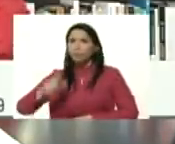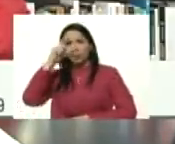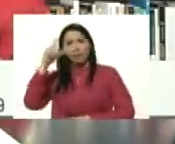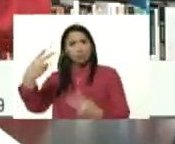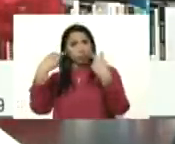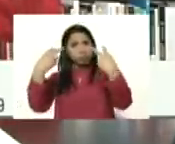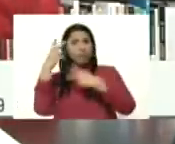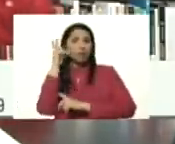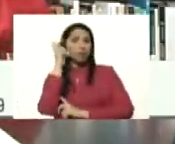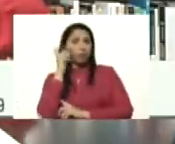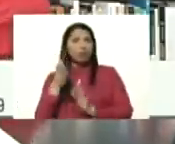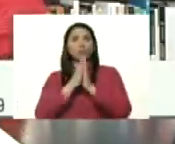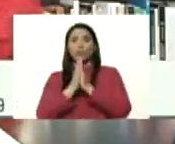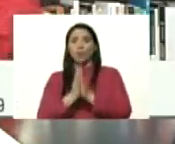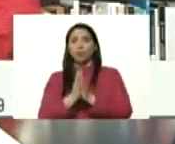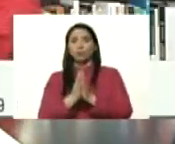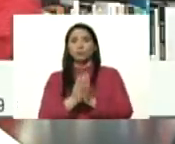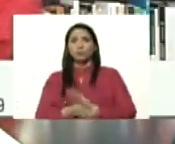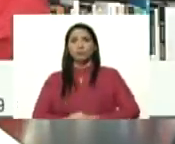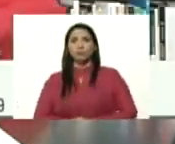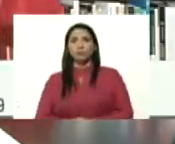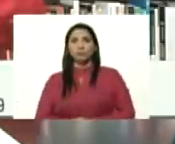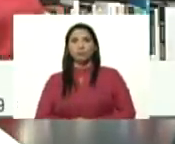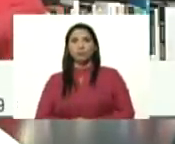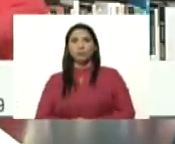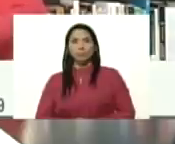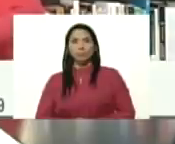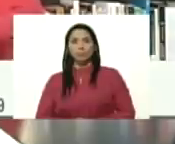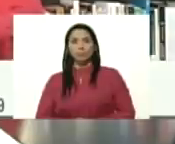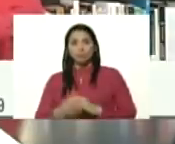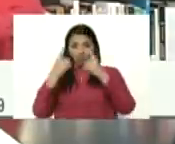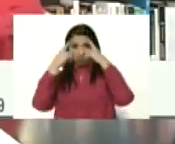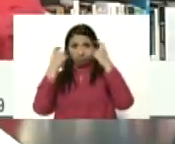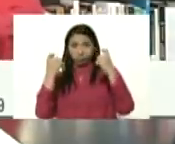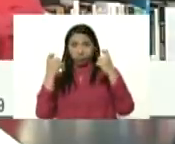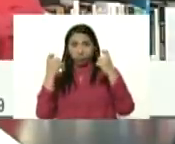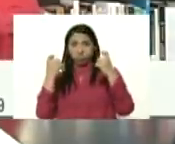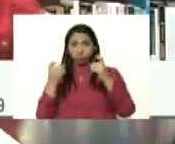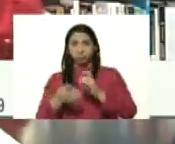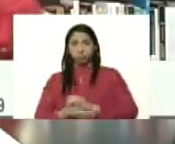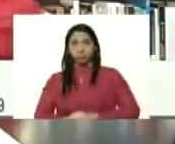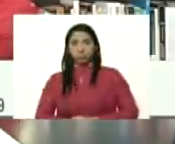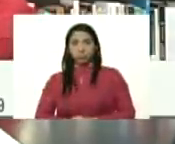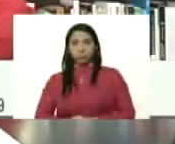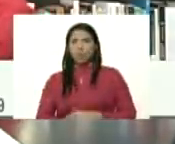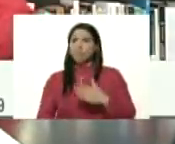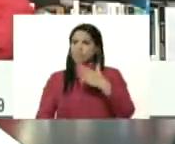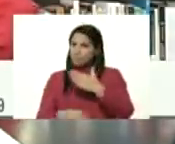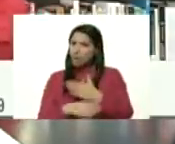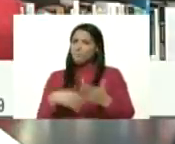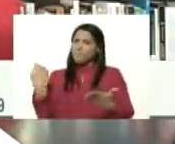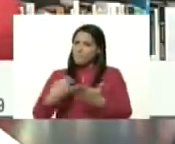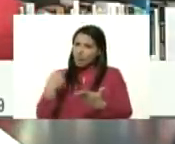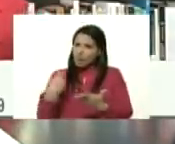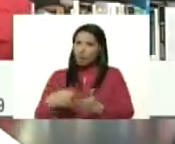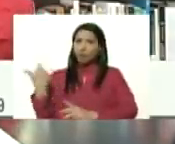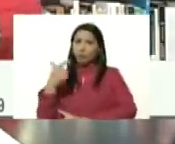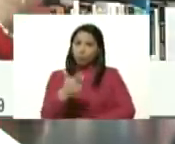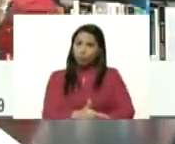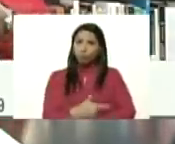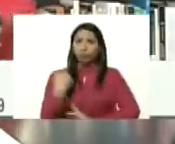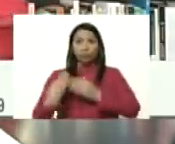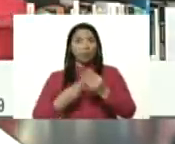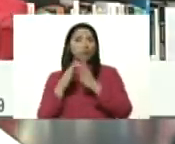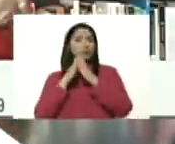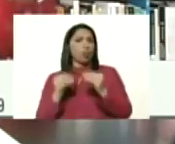escucha, vicepresidenta obrera y profesional. Vamos a pagar autobuses, vamos a hacer todo